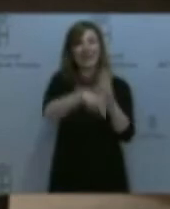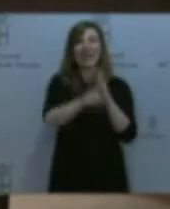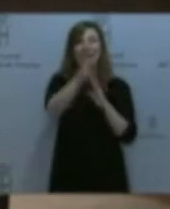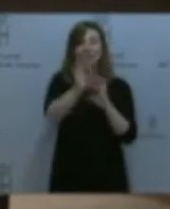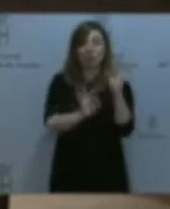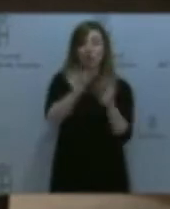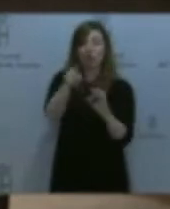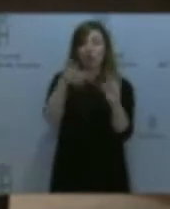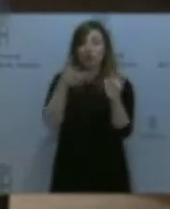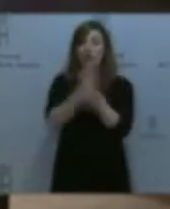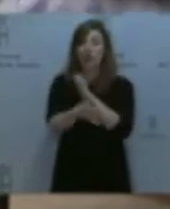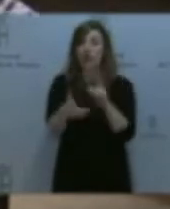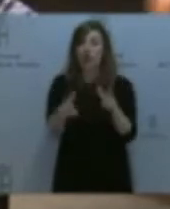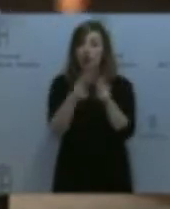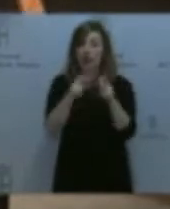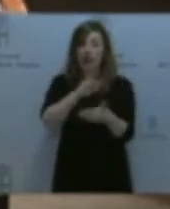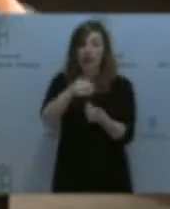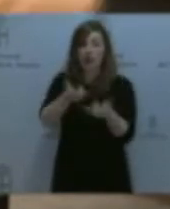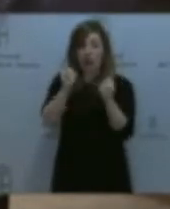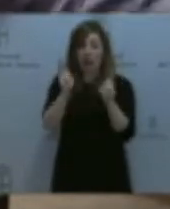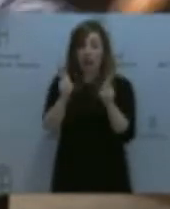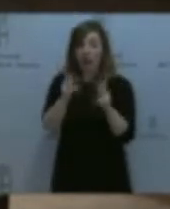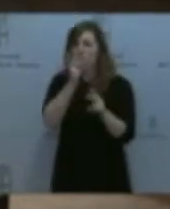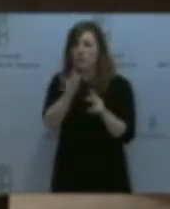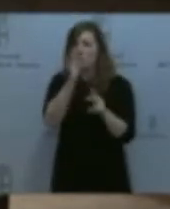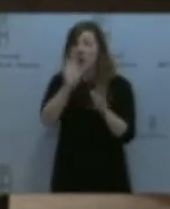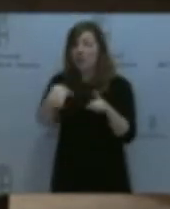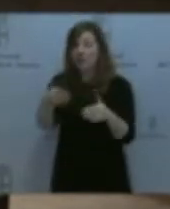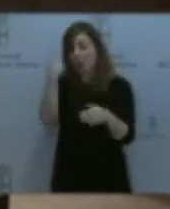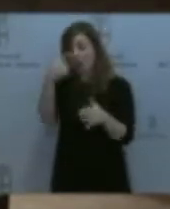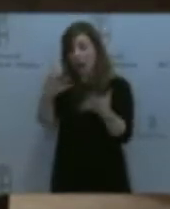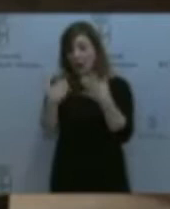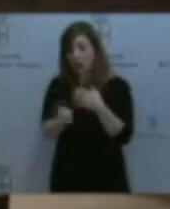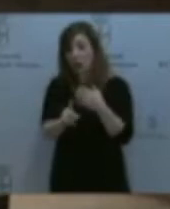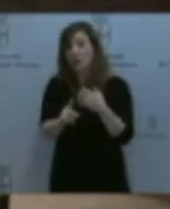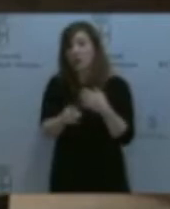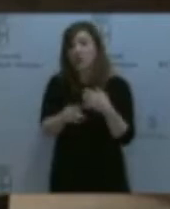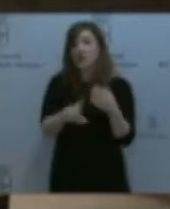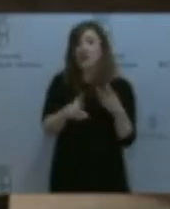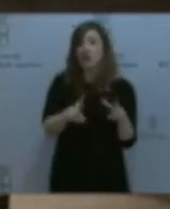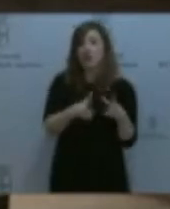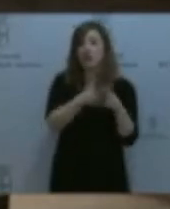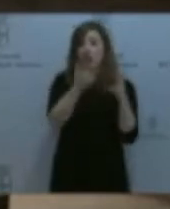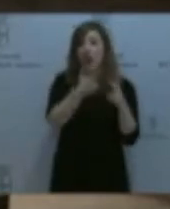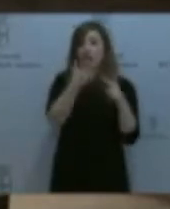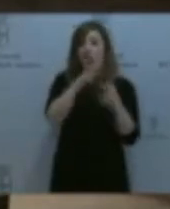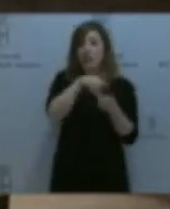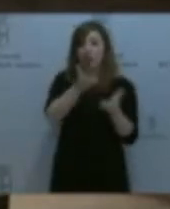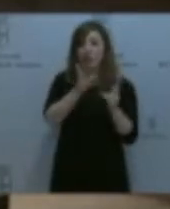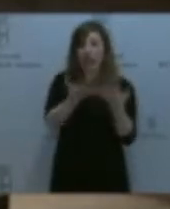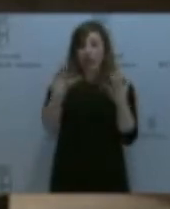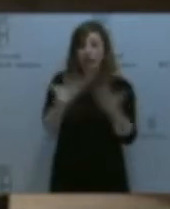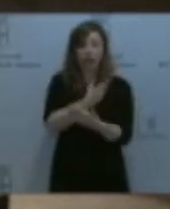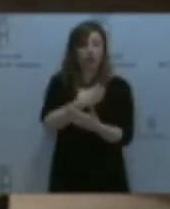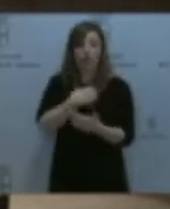de una socialdemocracia que lo promete todo cuando sabe que no va a ganar y de la socialdemocracia que lo ha abandonado absolutamente todo y que ya ni siquiera es capaz